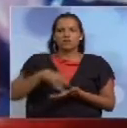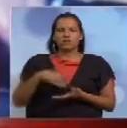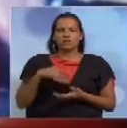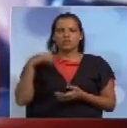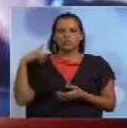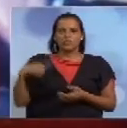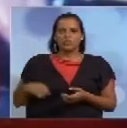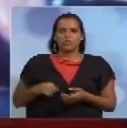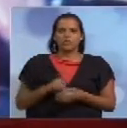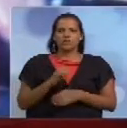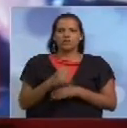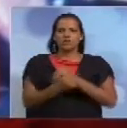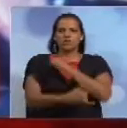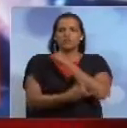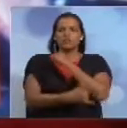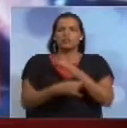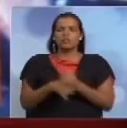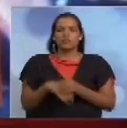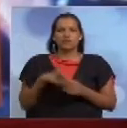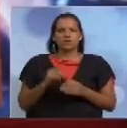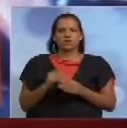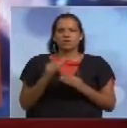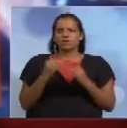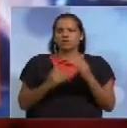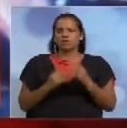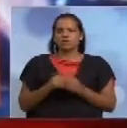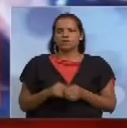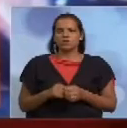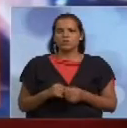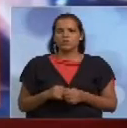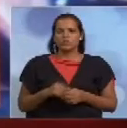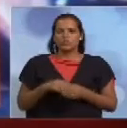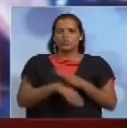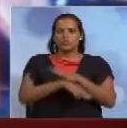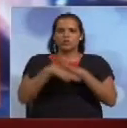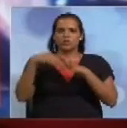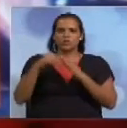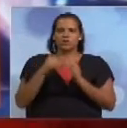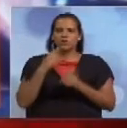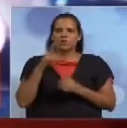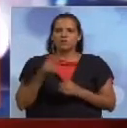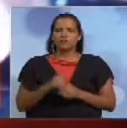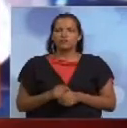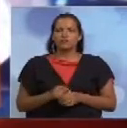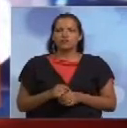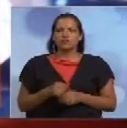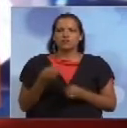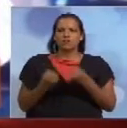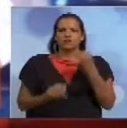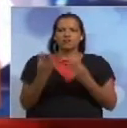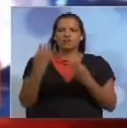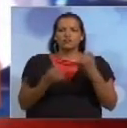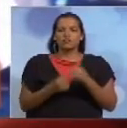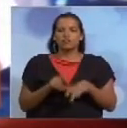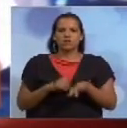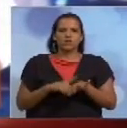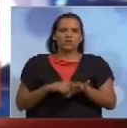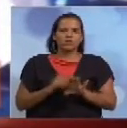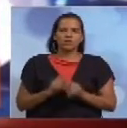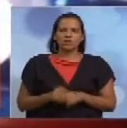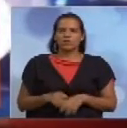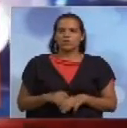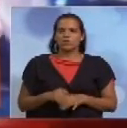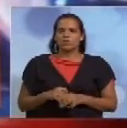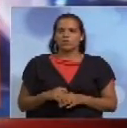país jamás soportó un desabastecimiento de derivados, pese a haber permanecido la refinería un tiempo con una